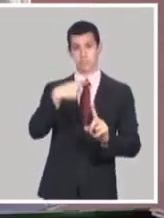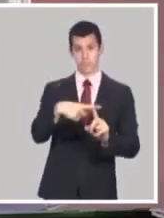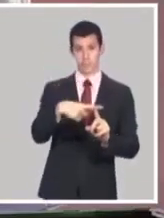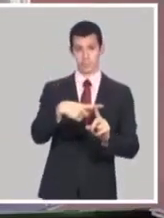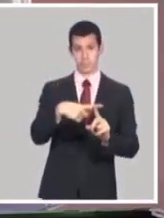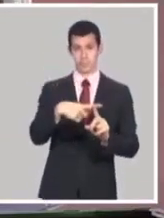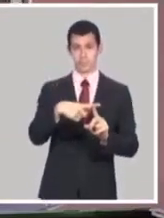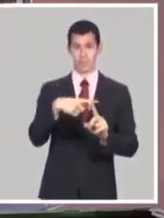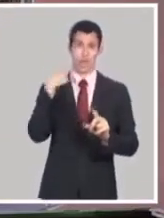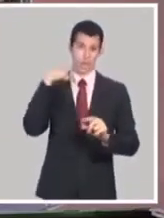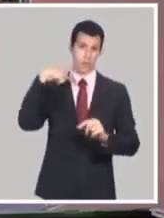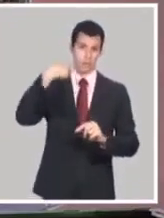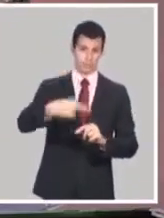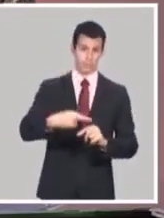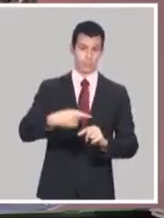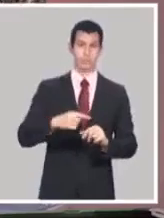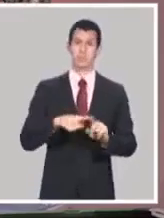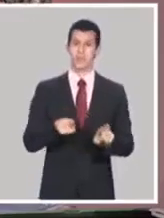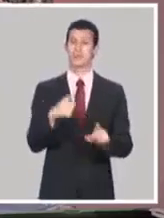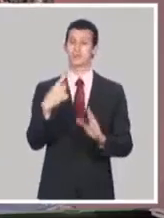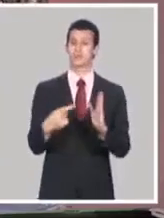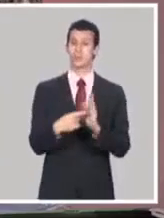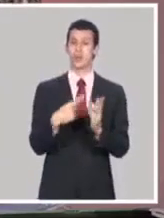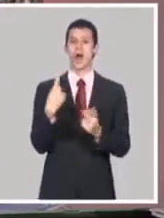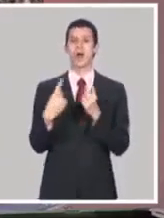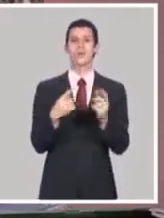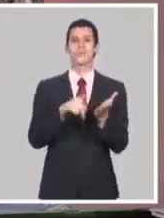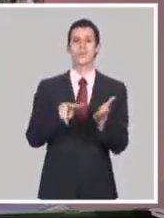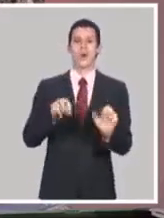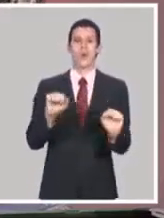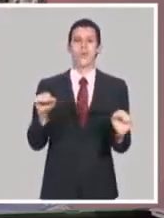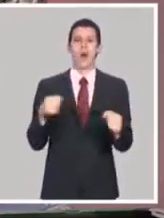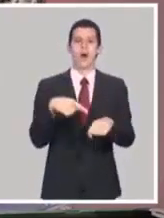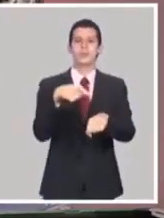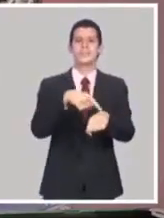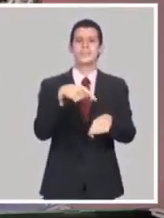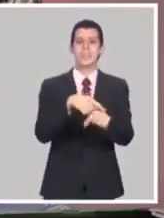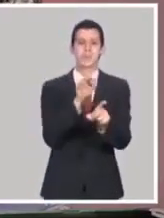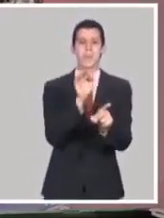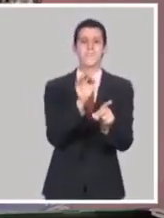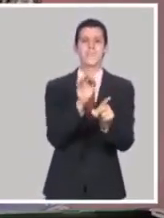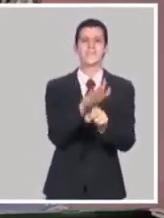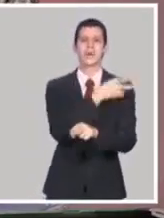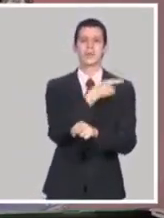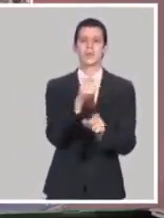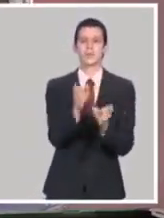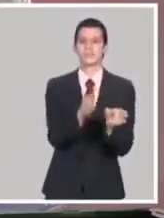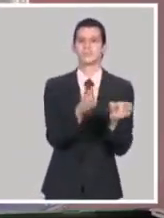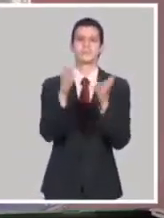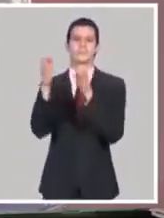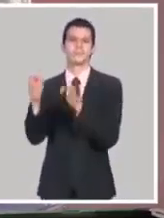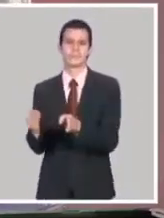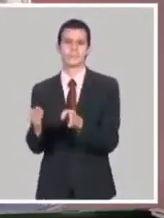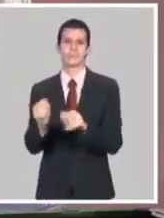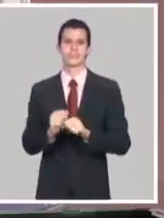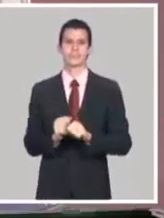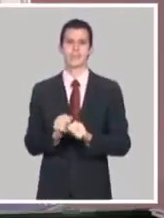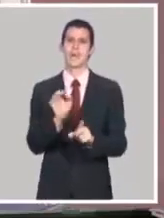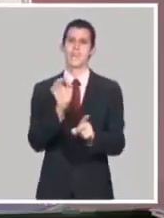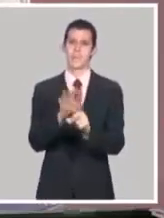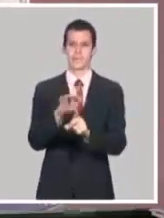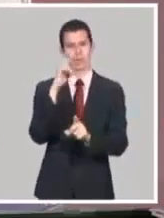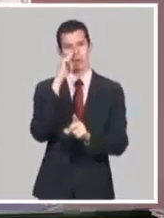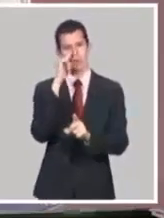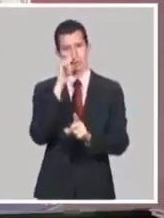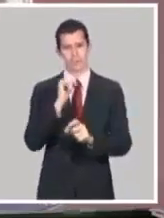pero las provincias que tienen un corrimiento en el curso escolar empezaría en el curso 22 23 en